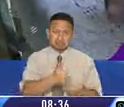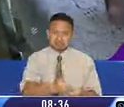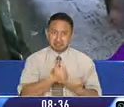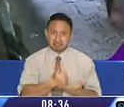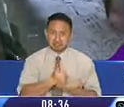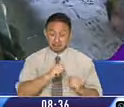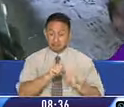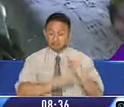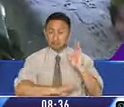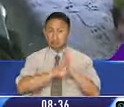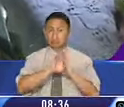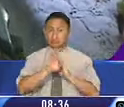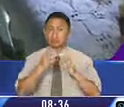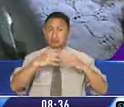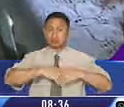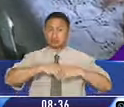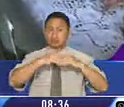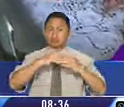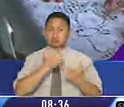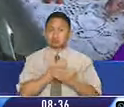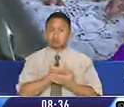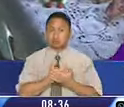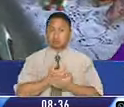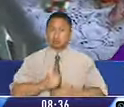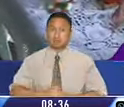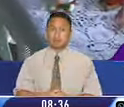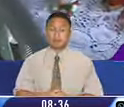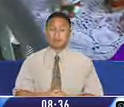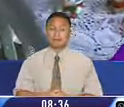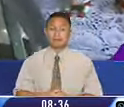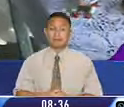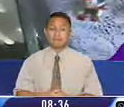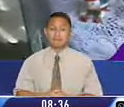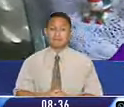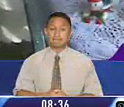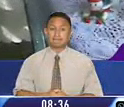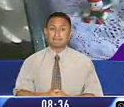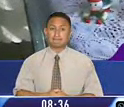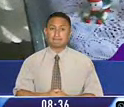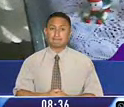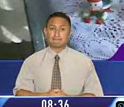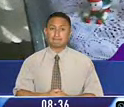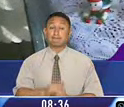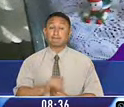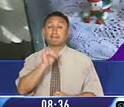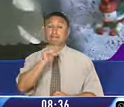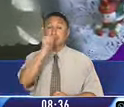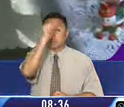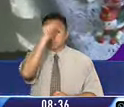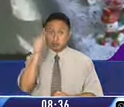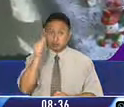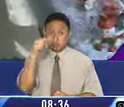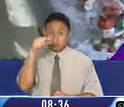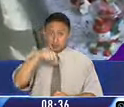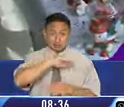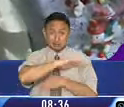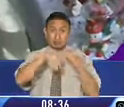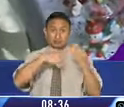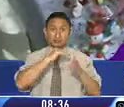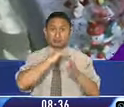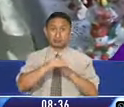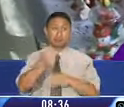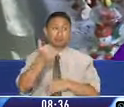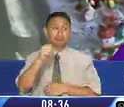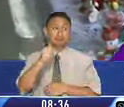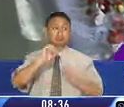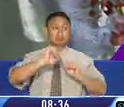también desarrollar y reactivar la economía de cada uno de los centros de abasto de Quito. Además de que llega gente este fin de semana, todos invitados a partir de las 10 de la mañana,